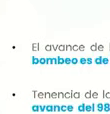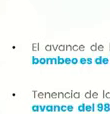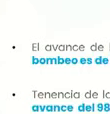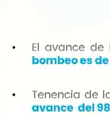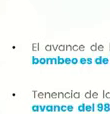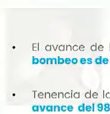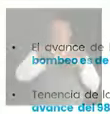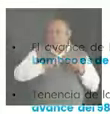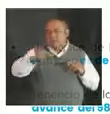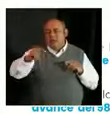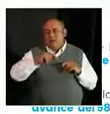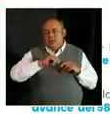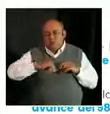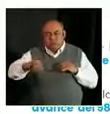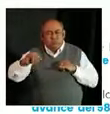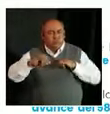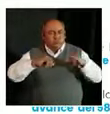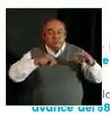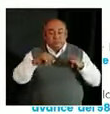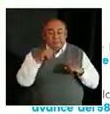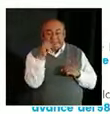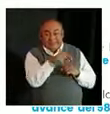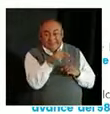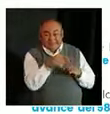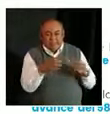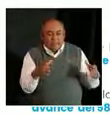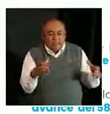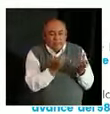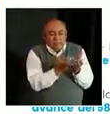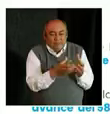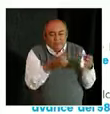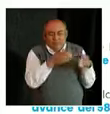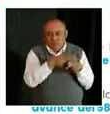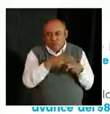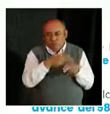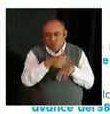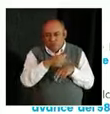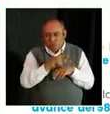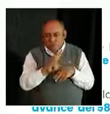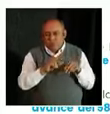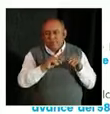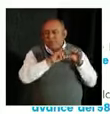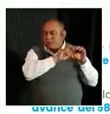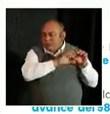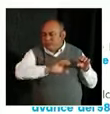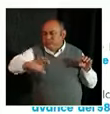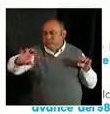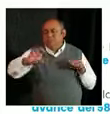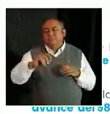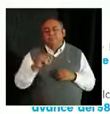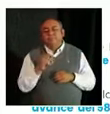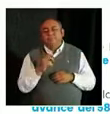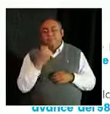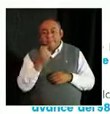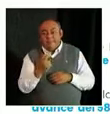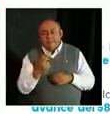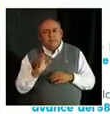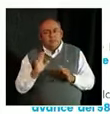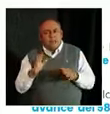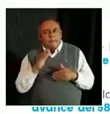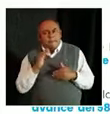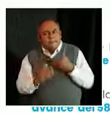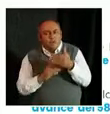longitud del acueducto ya está resuelto. El pequeño porcentaje que está todavía por resolverse